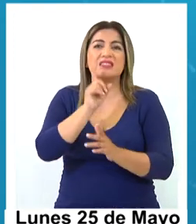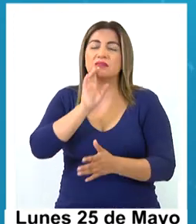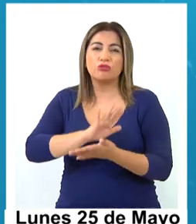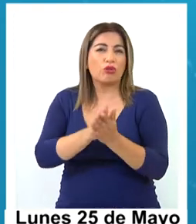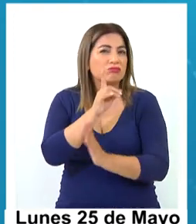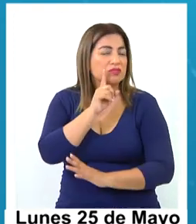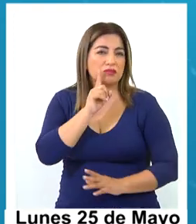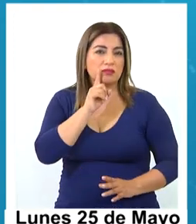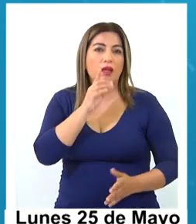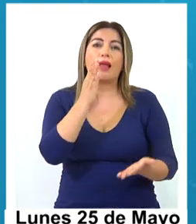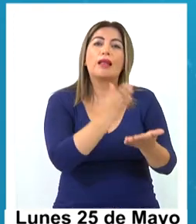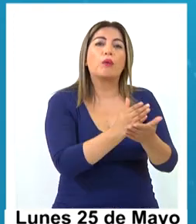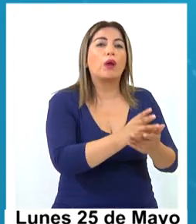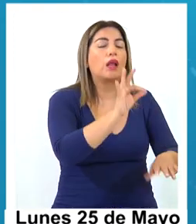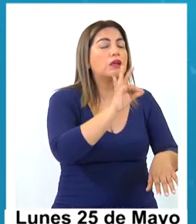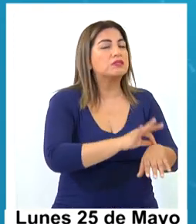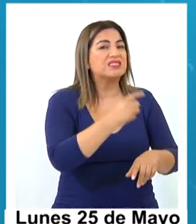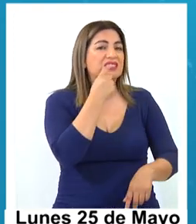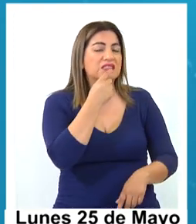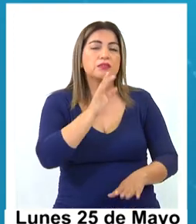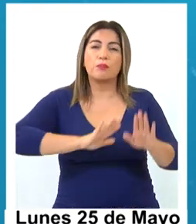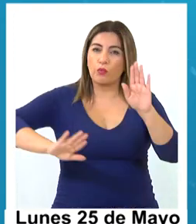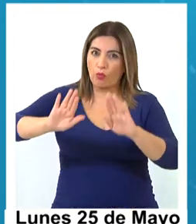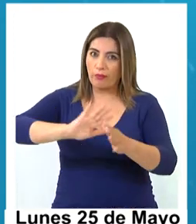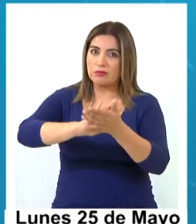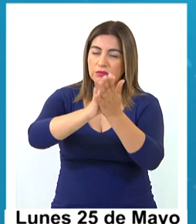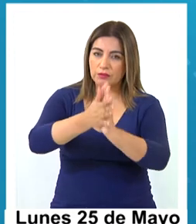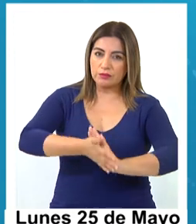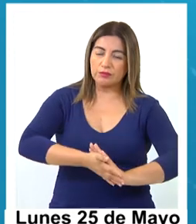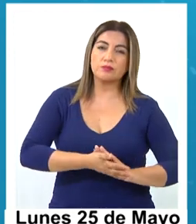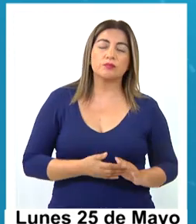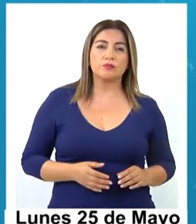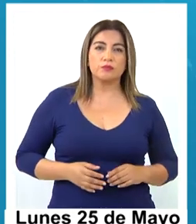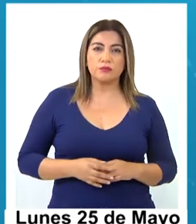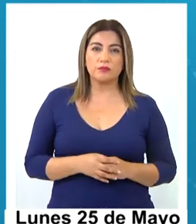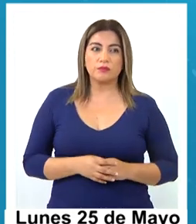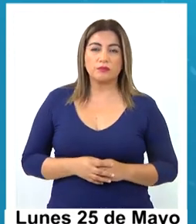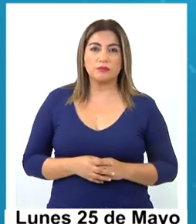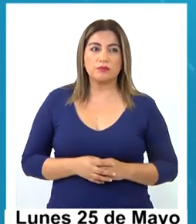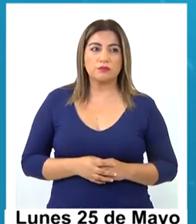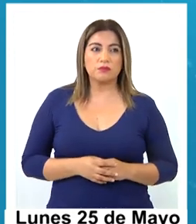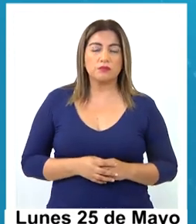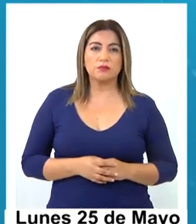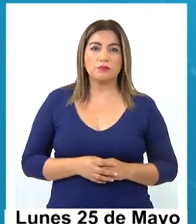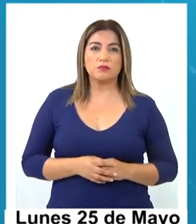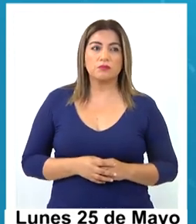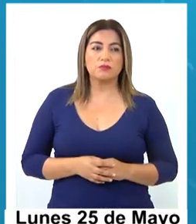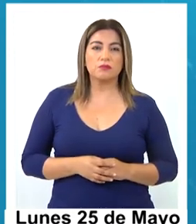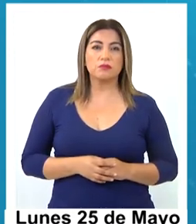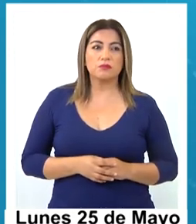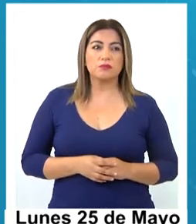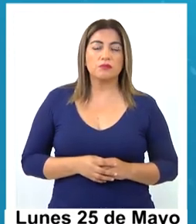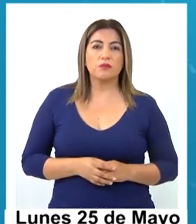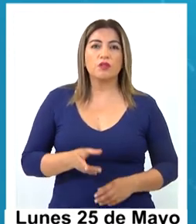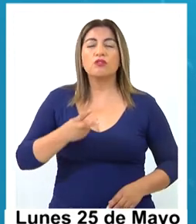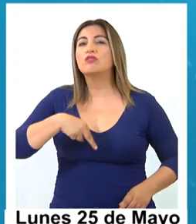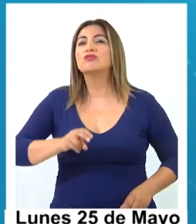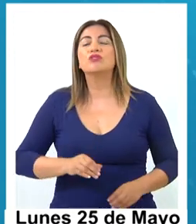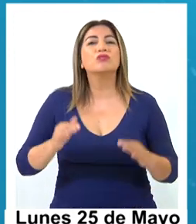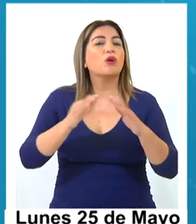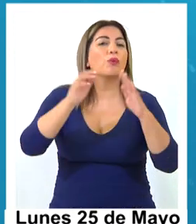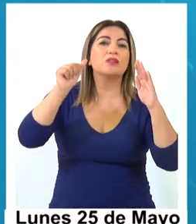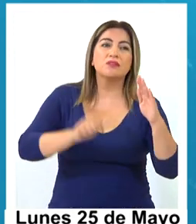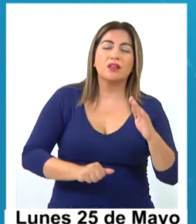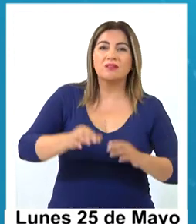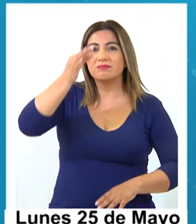elementos de protección personal y alcohol y gentita se ha preocupado de eso i pero eso evitar salir de esta muy